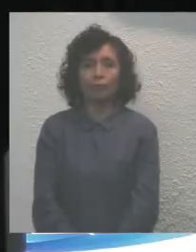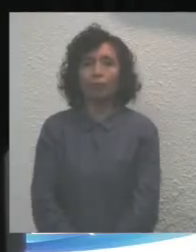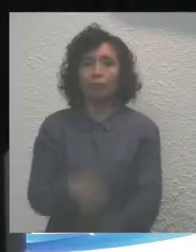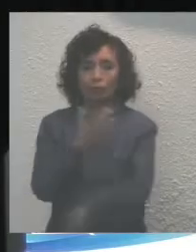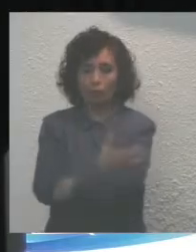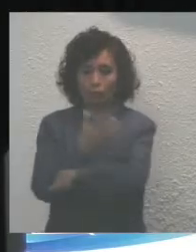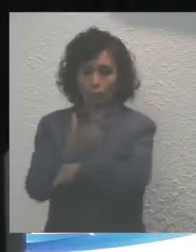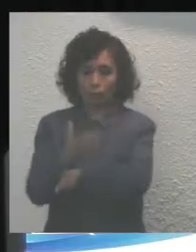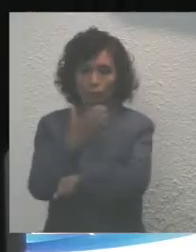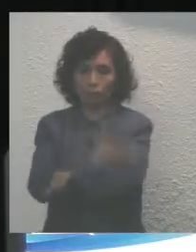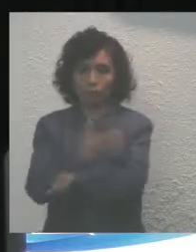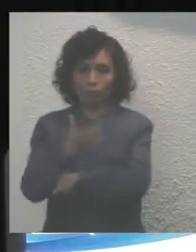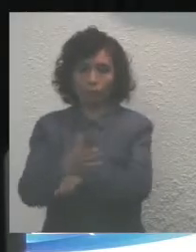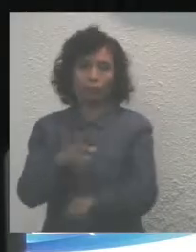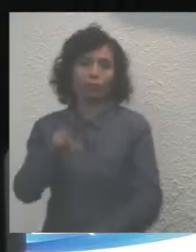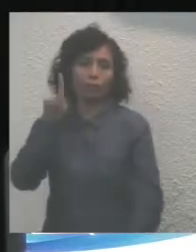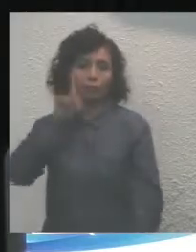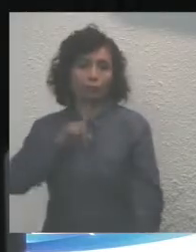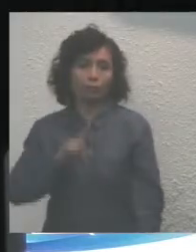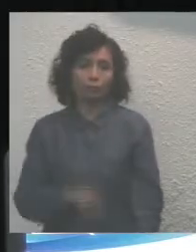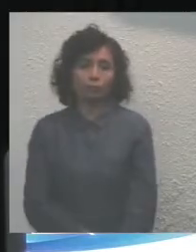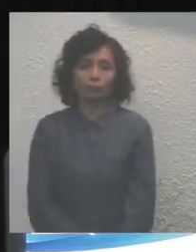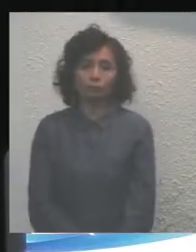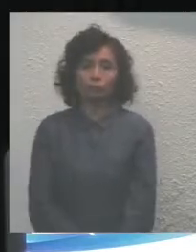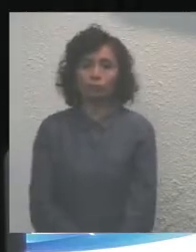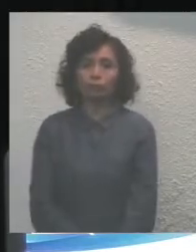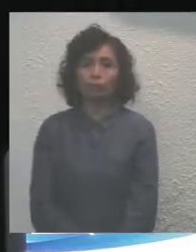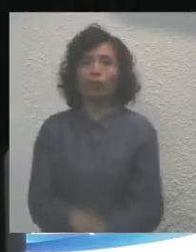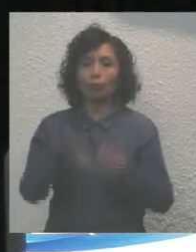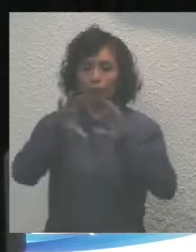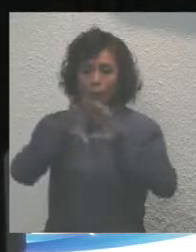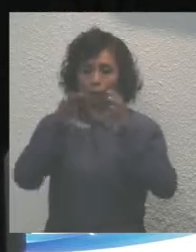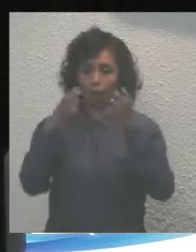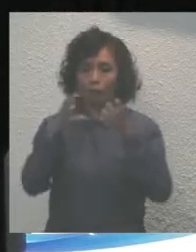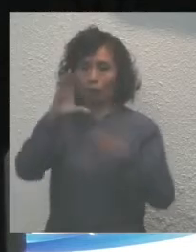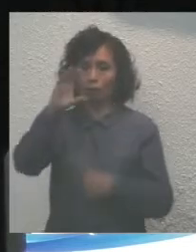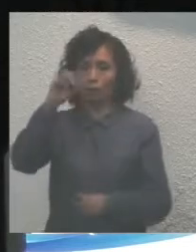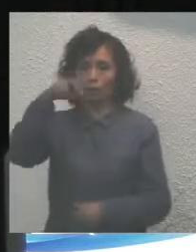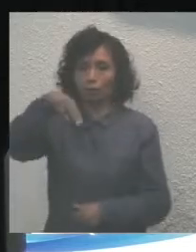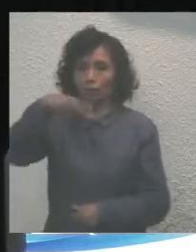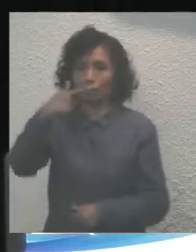Compañeras y compañeros del Honorable Congreso del Estado,